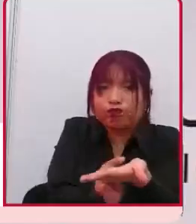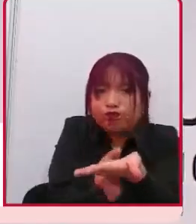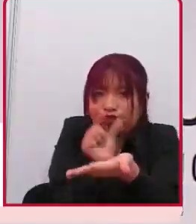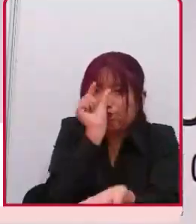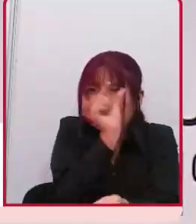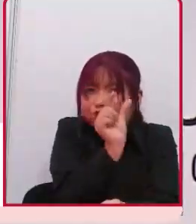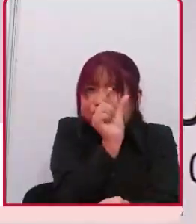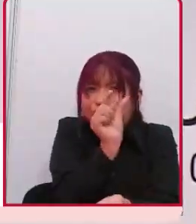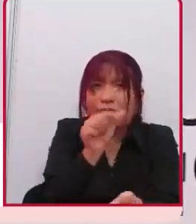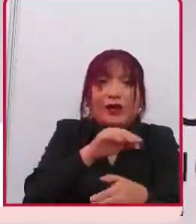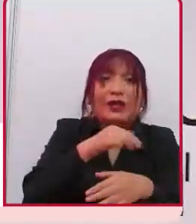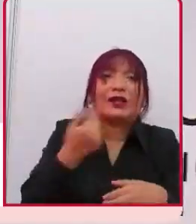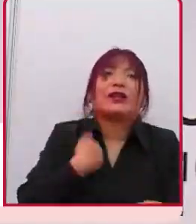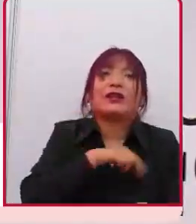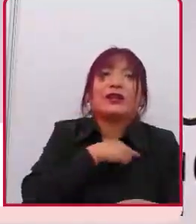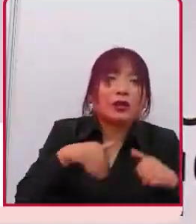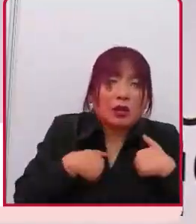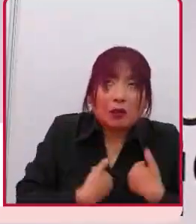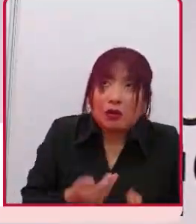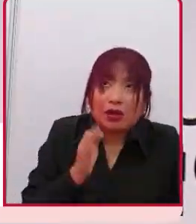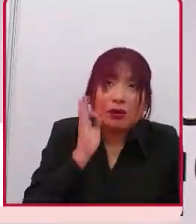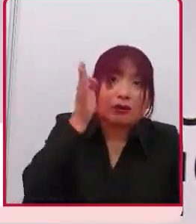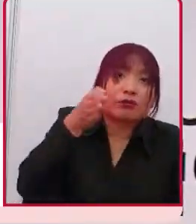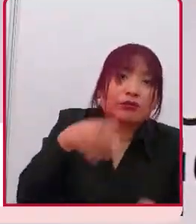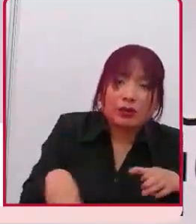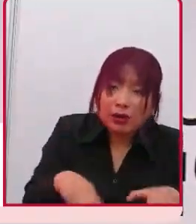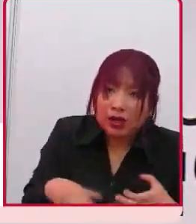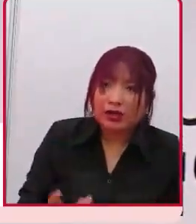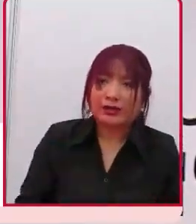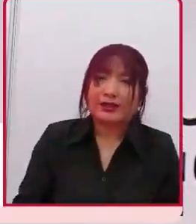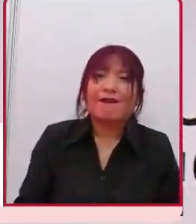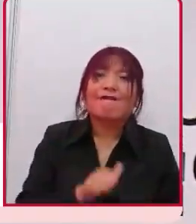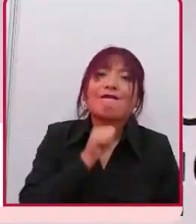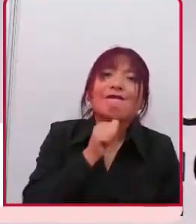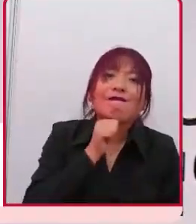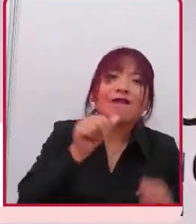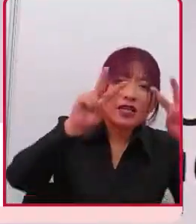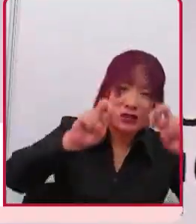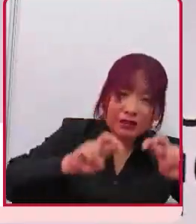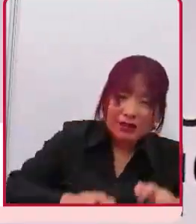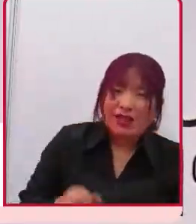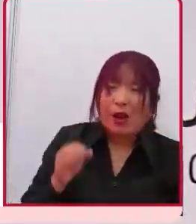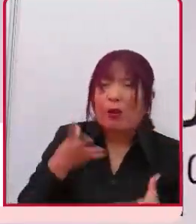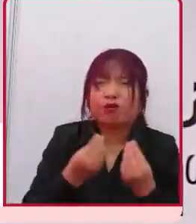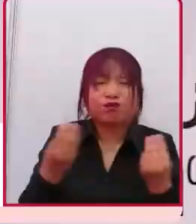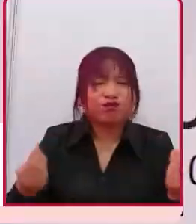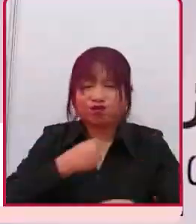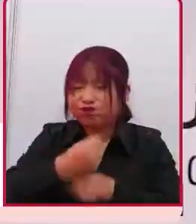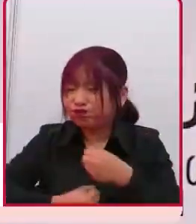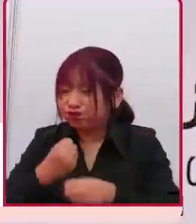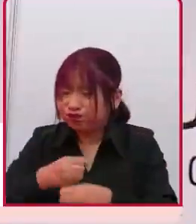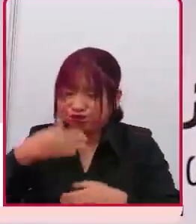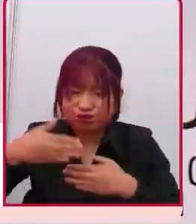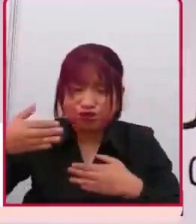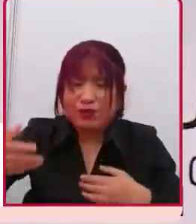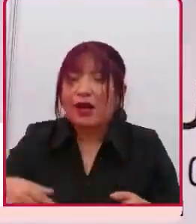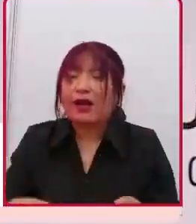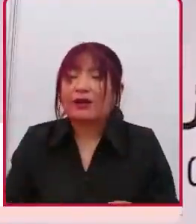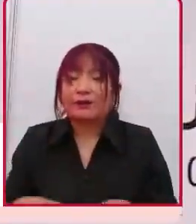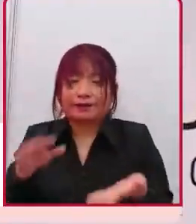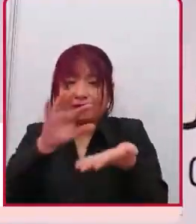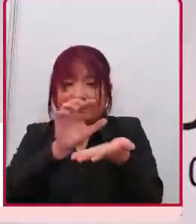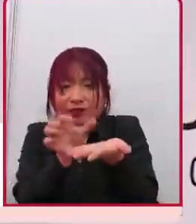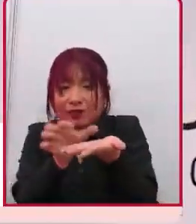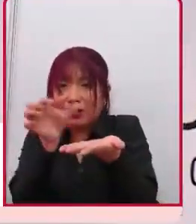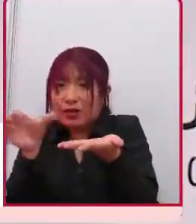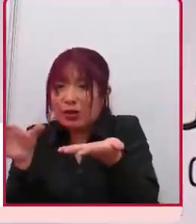tenemos. O sea, Brocal en realidad pues tiene para muchos años más. Y dentro de toda esta otra parte que estaba en blanco, y